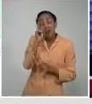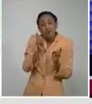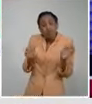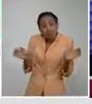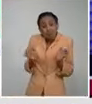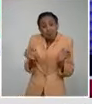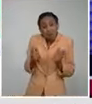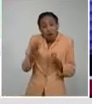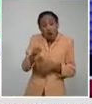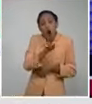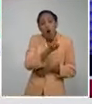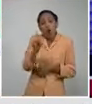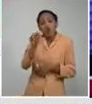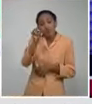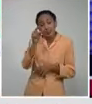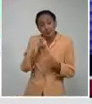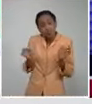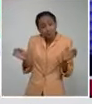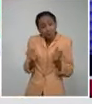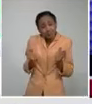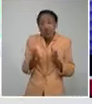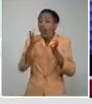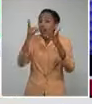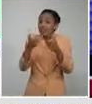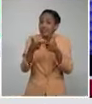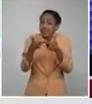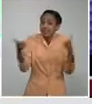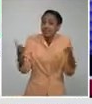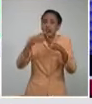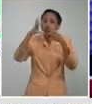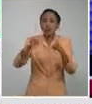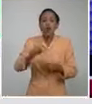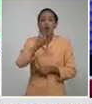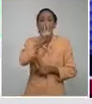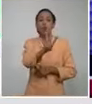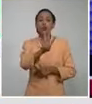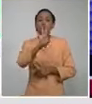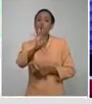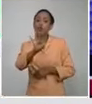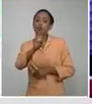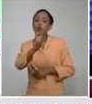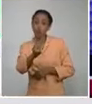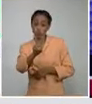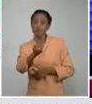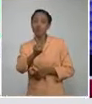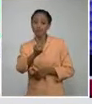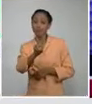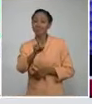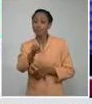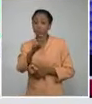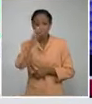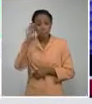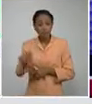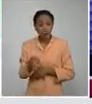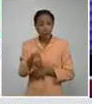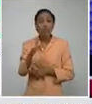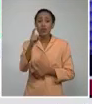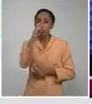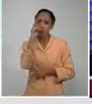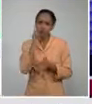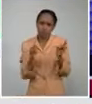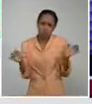una cifra muy alta. Ya se acumulan 482 que son menores de un